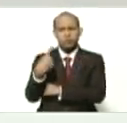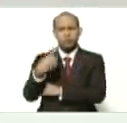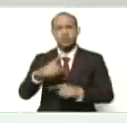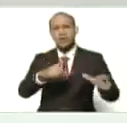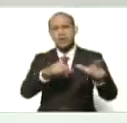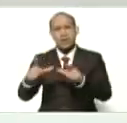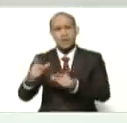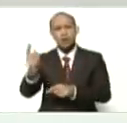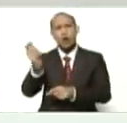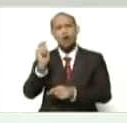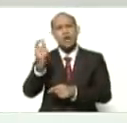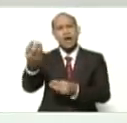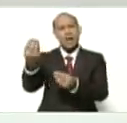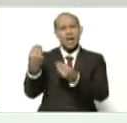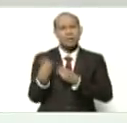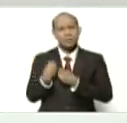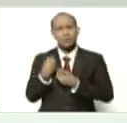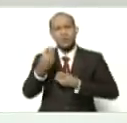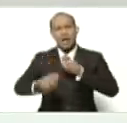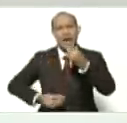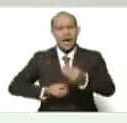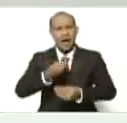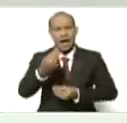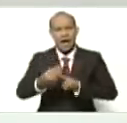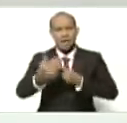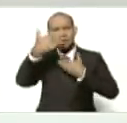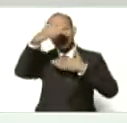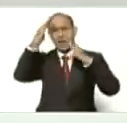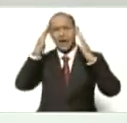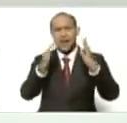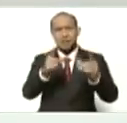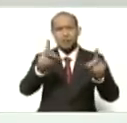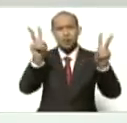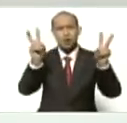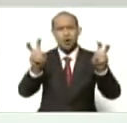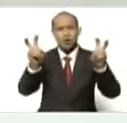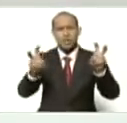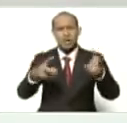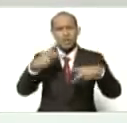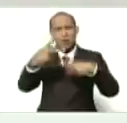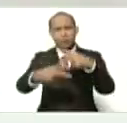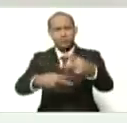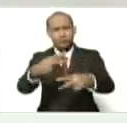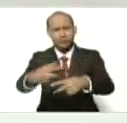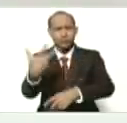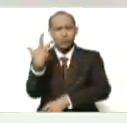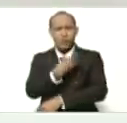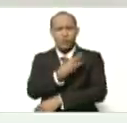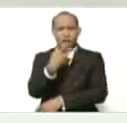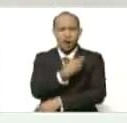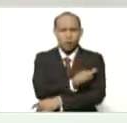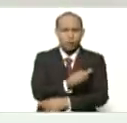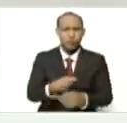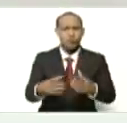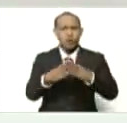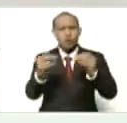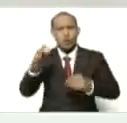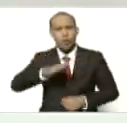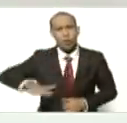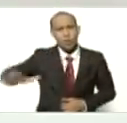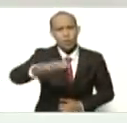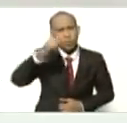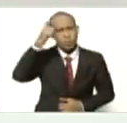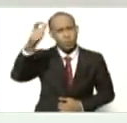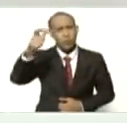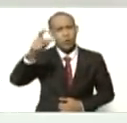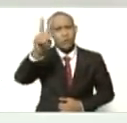donde debemos abordar este tema de la provisión de vacunas para inmunizar a todo el pueblo de venezuela